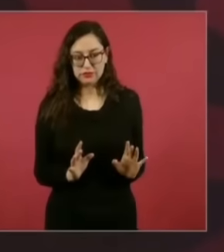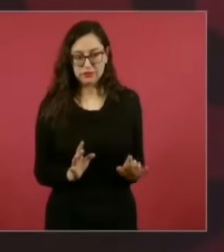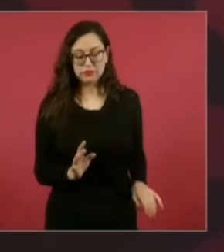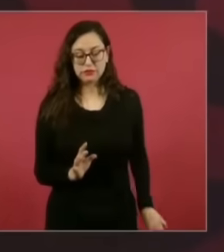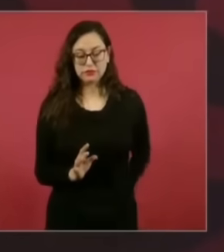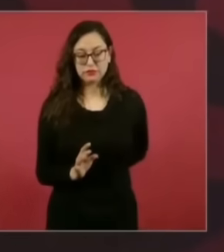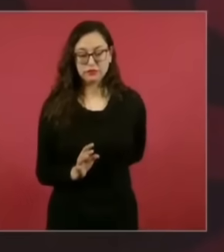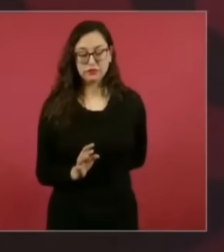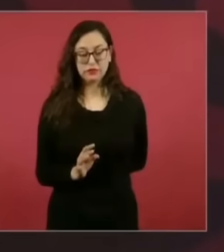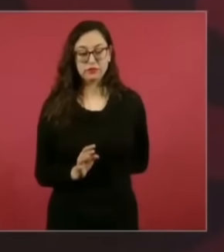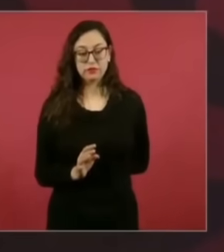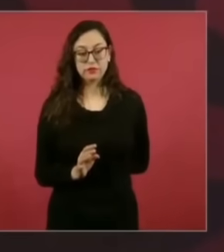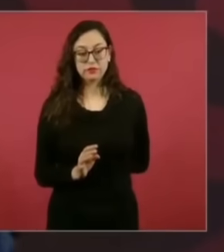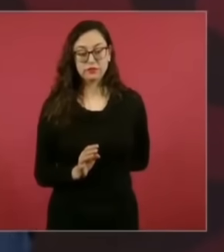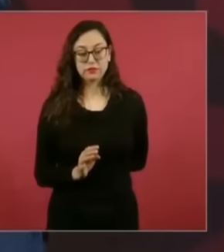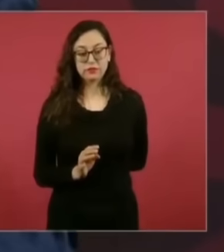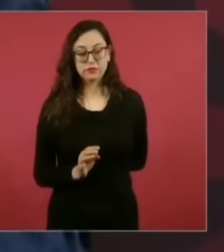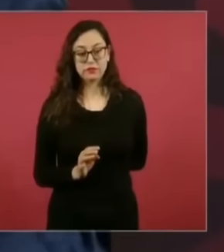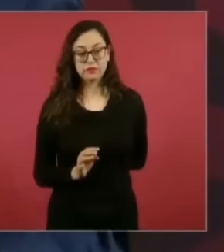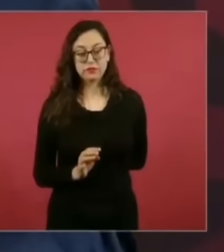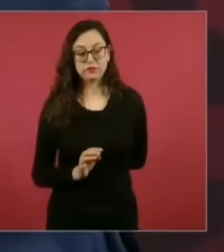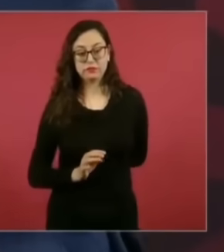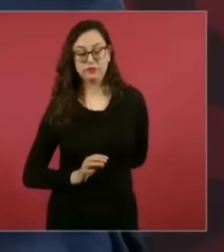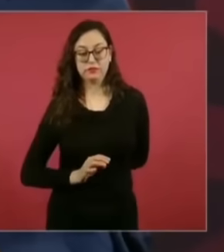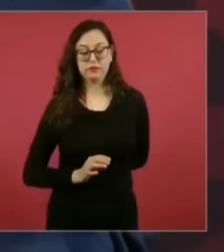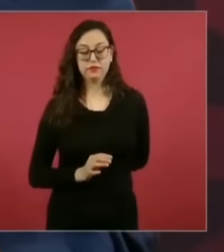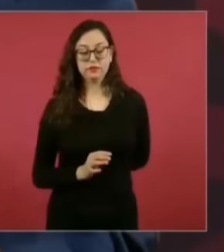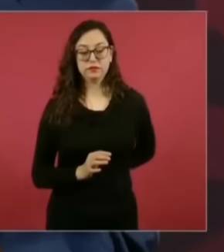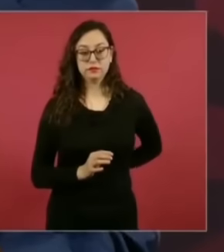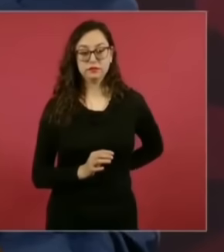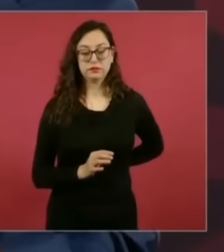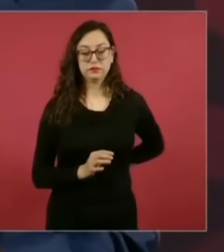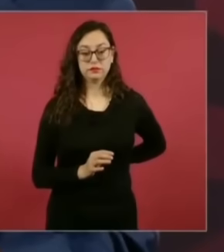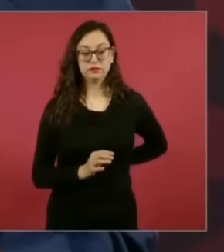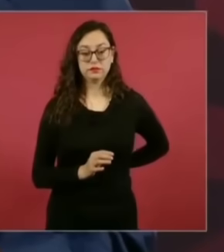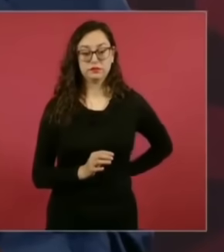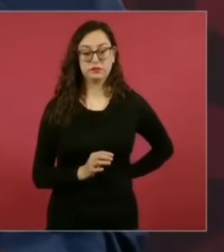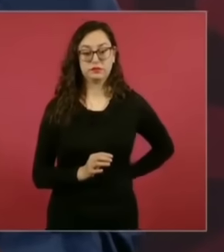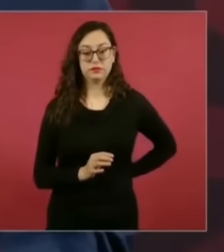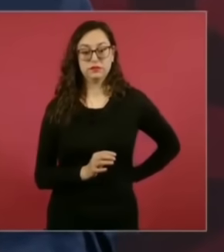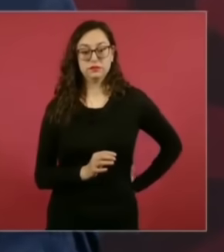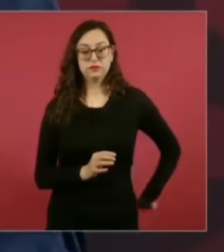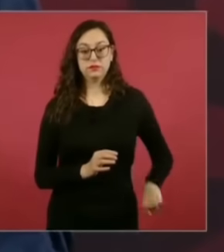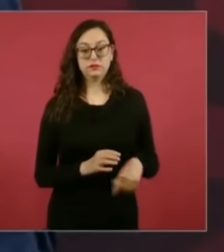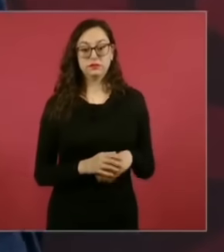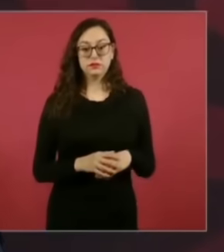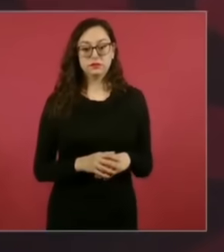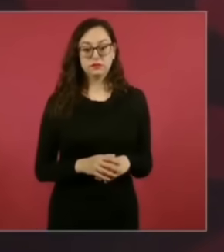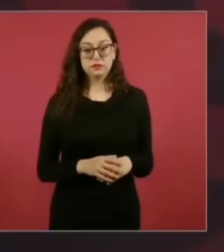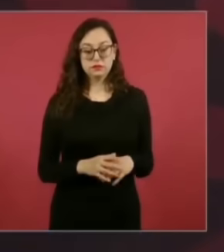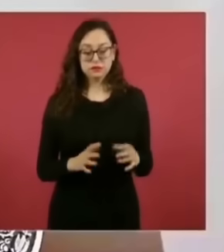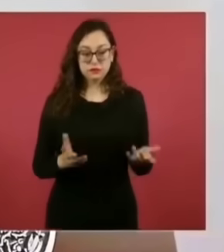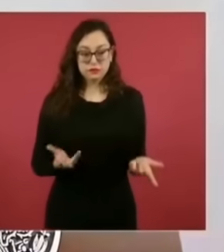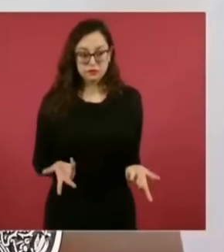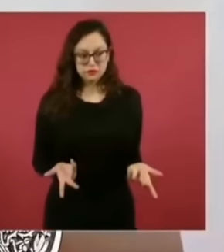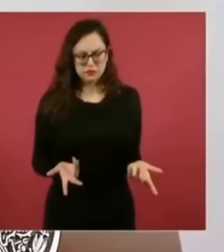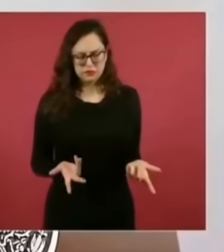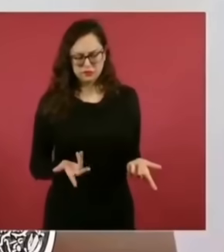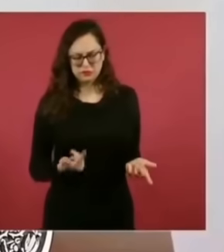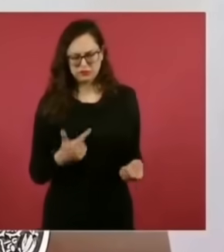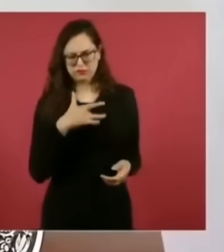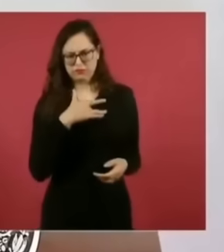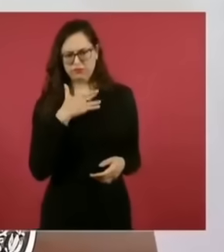de todas maneras, como dice el dicho, no hagas cosas